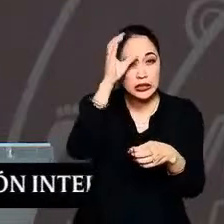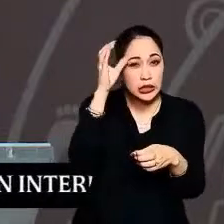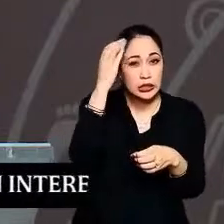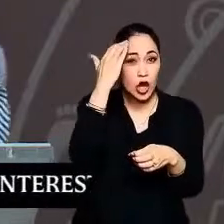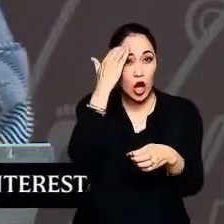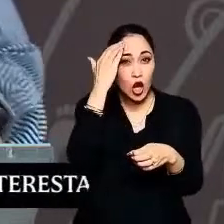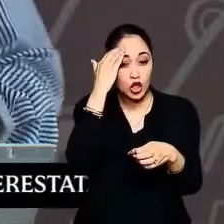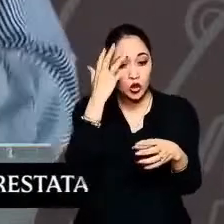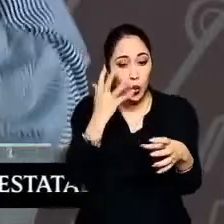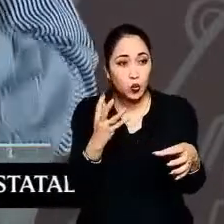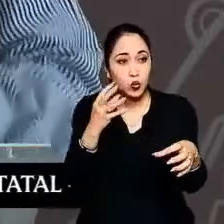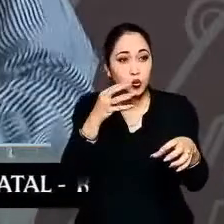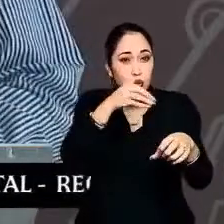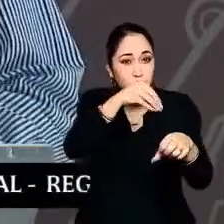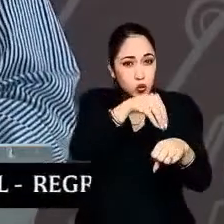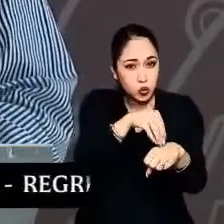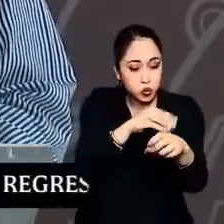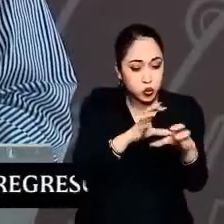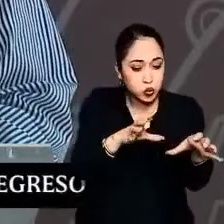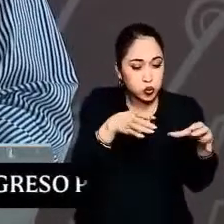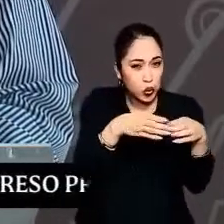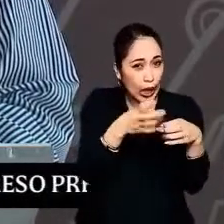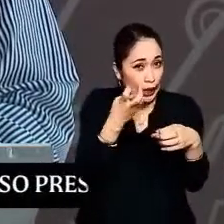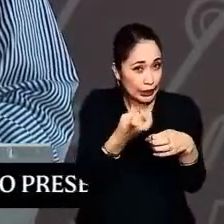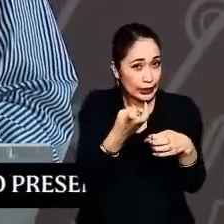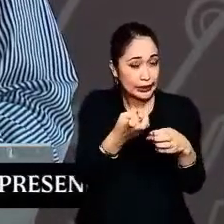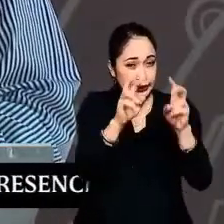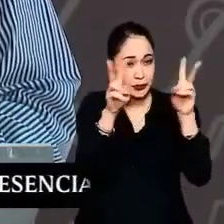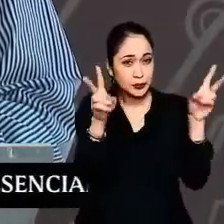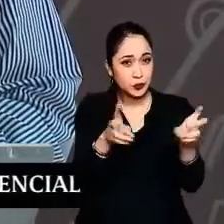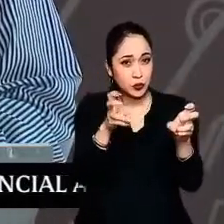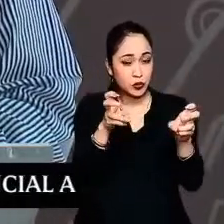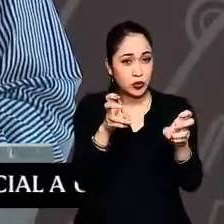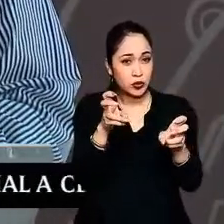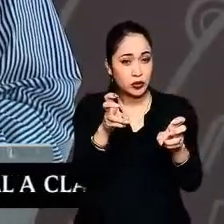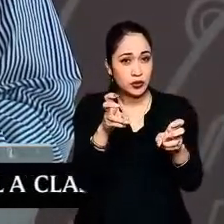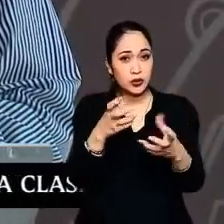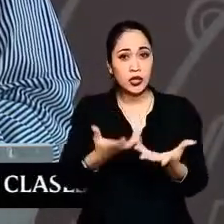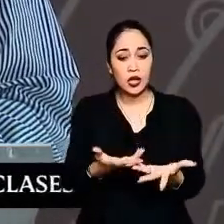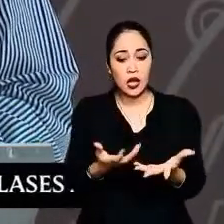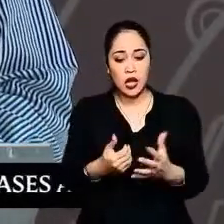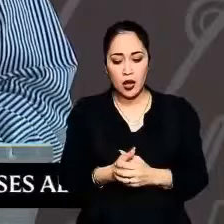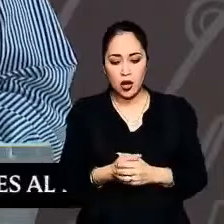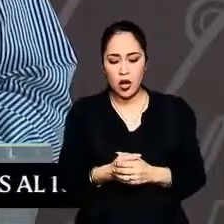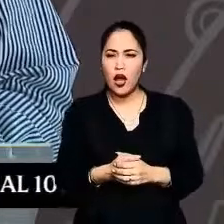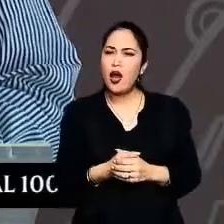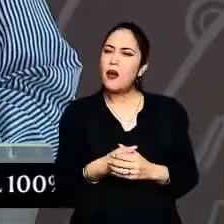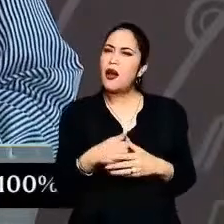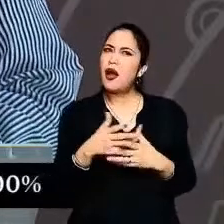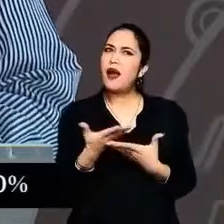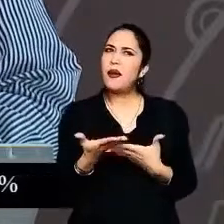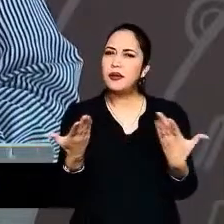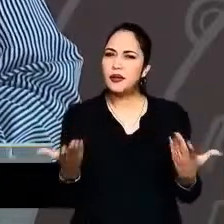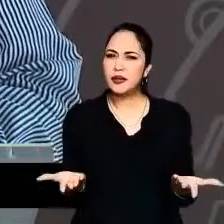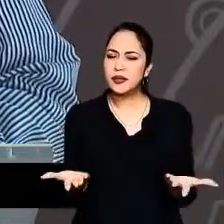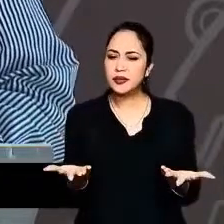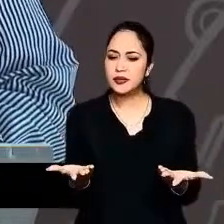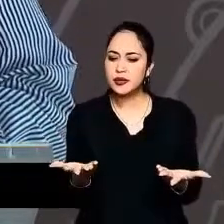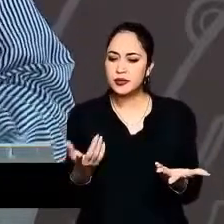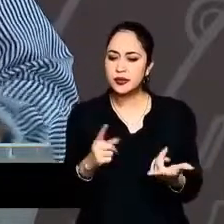para nada. Este es un tema central. A ver, una primer cosa,